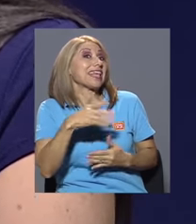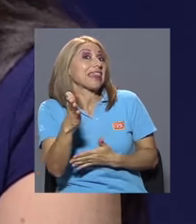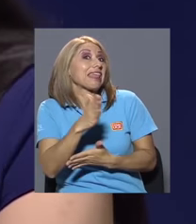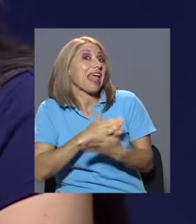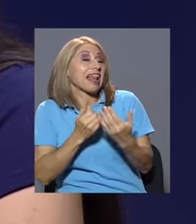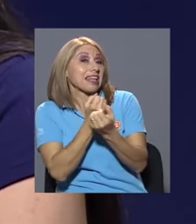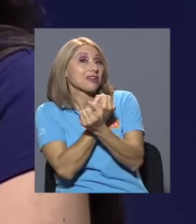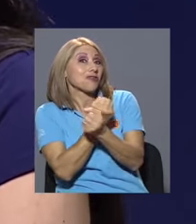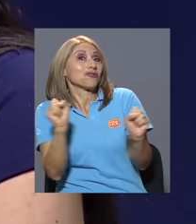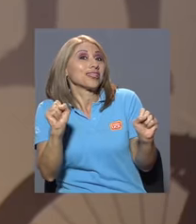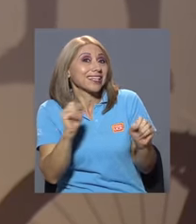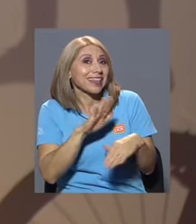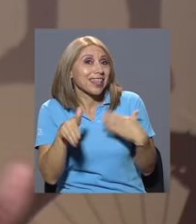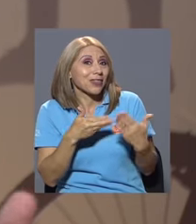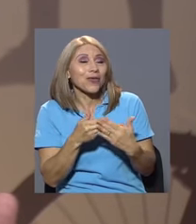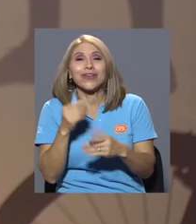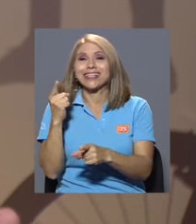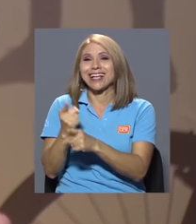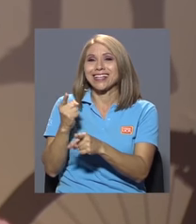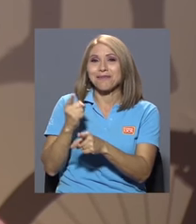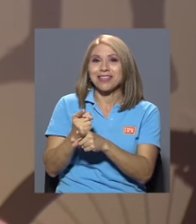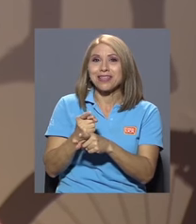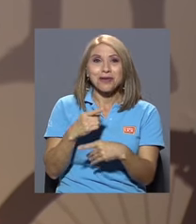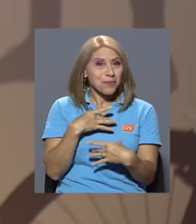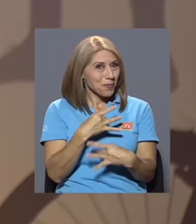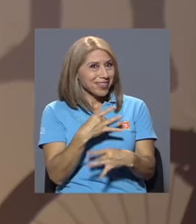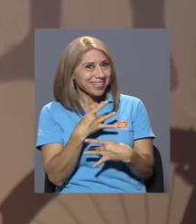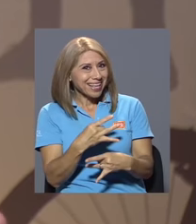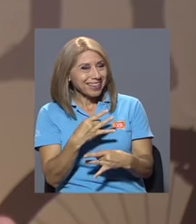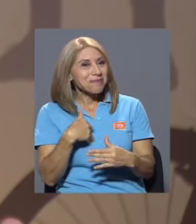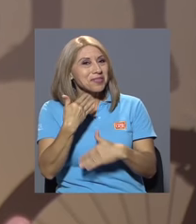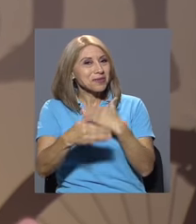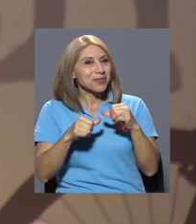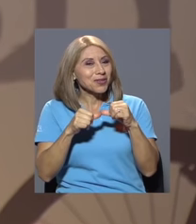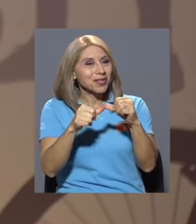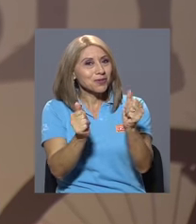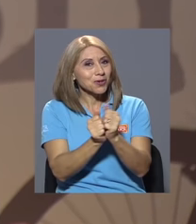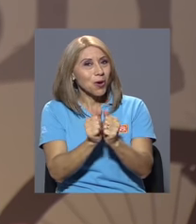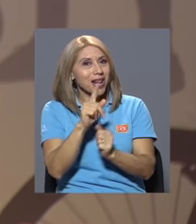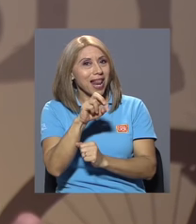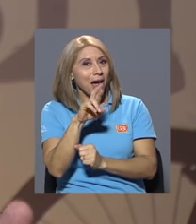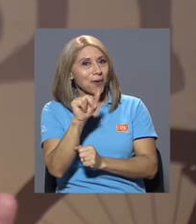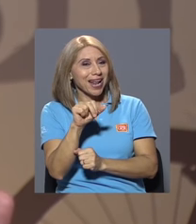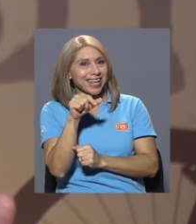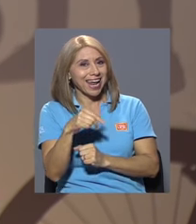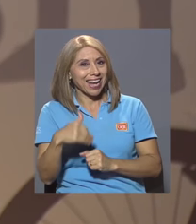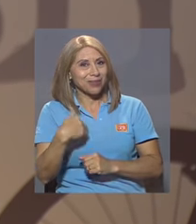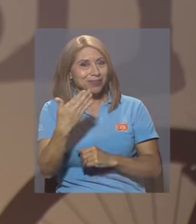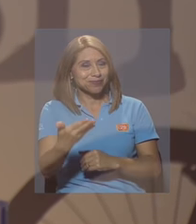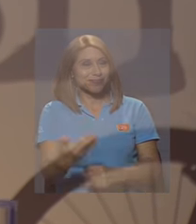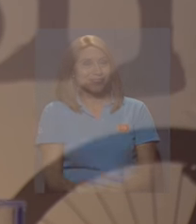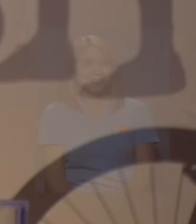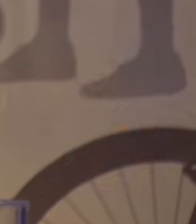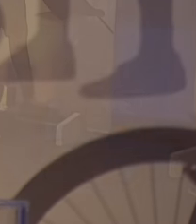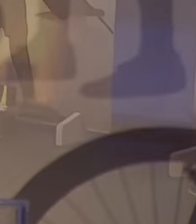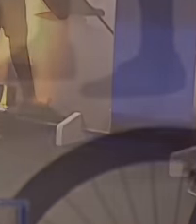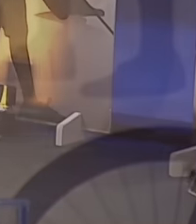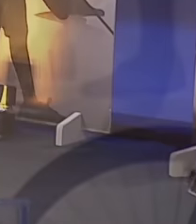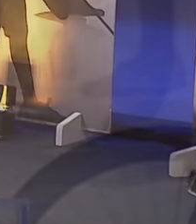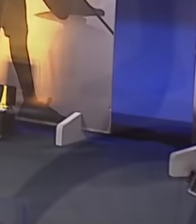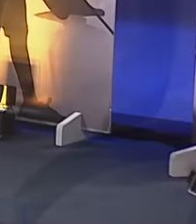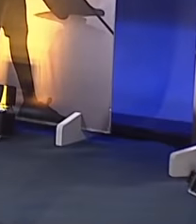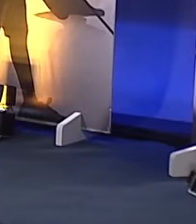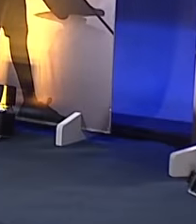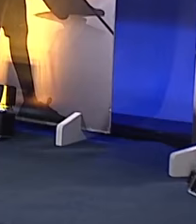de todo eso. Exactamente. Muy interesante esta parte de los superhéroes. Vamos a seguir conversando con Laura Quijano después de esta pausa.